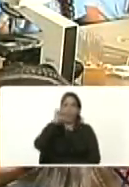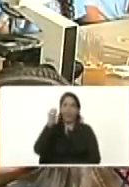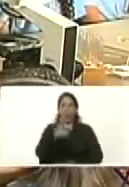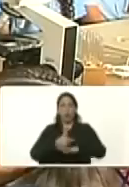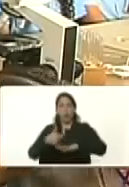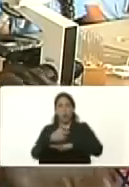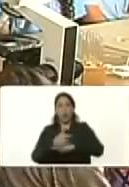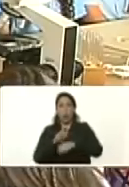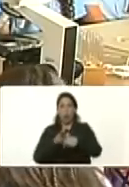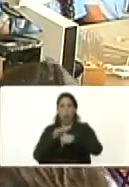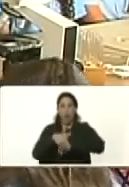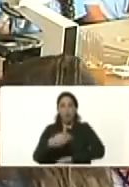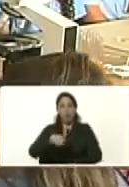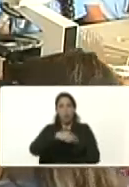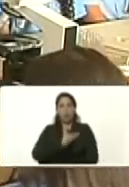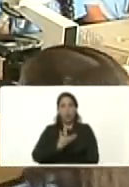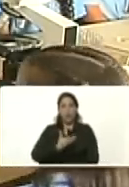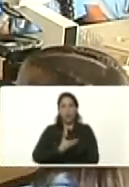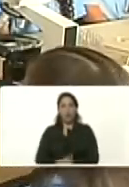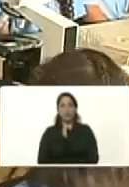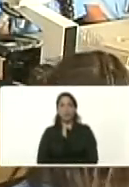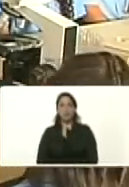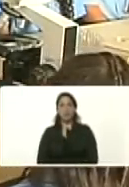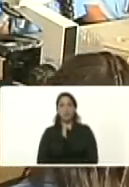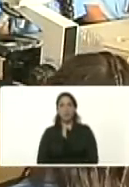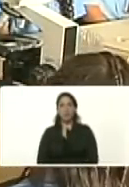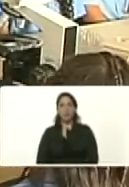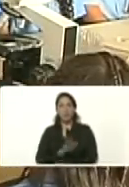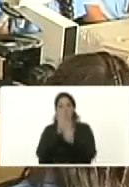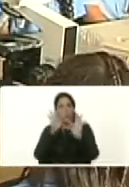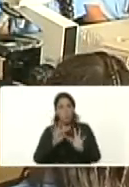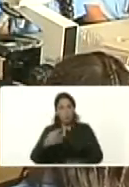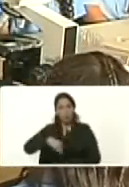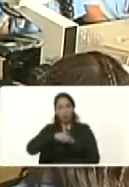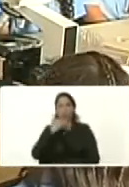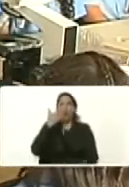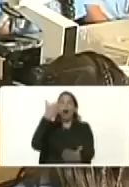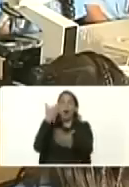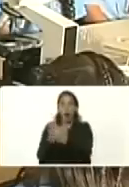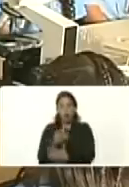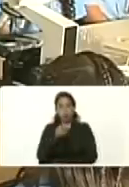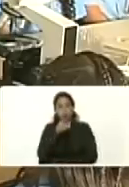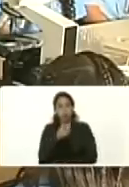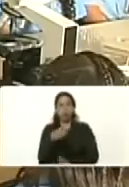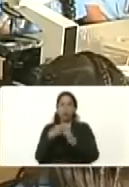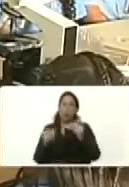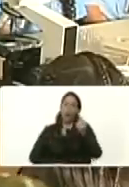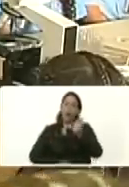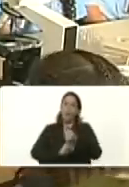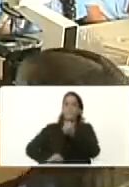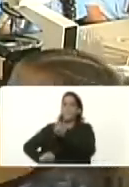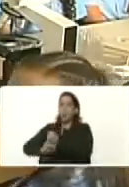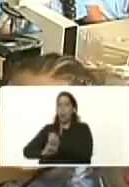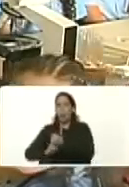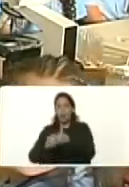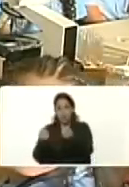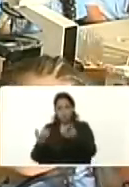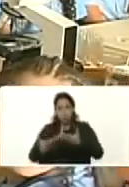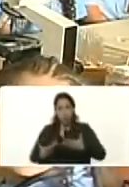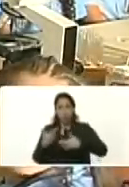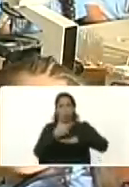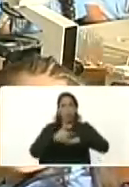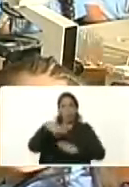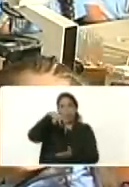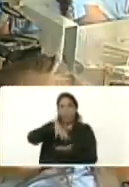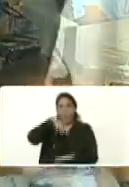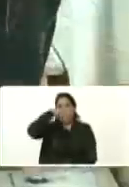rodríguez y nuestro alcalde parís fra ya de manera que le agradecemos presidente todo el apoyo que ha dado a la gobernación